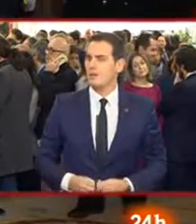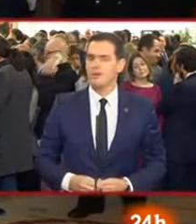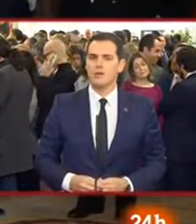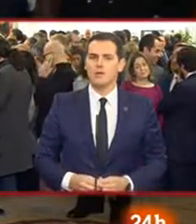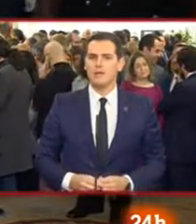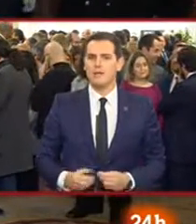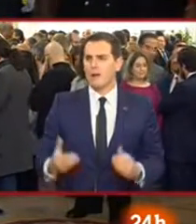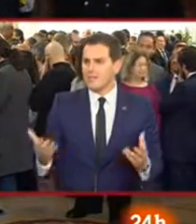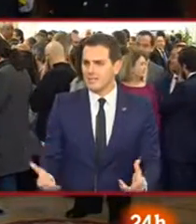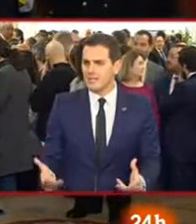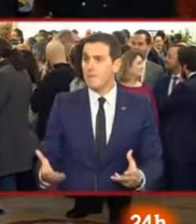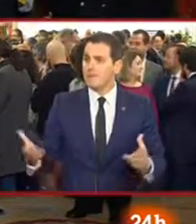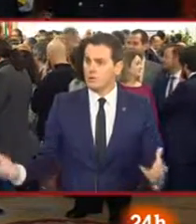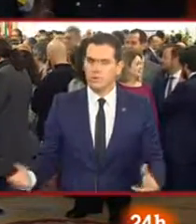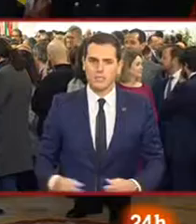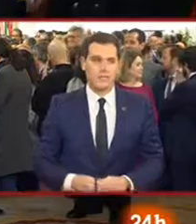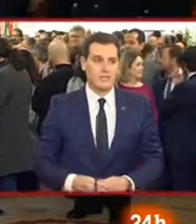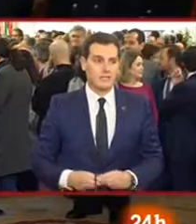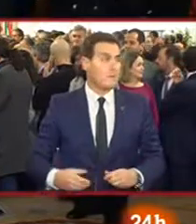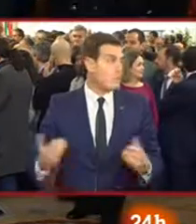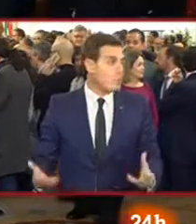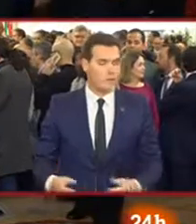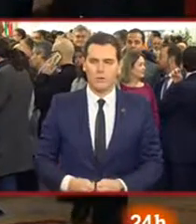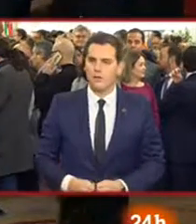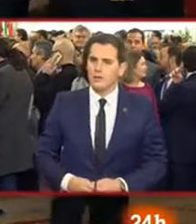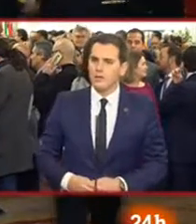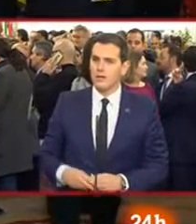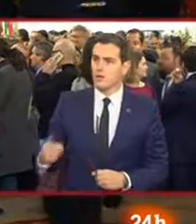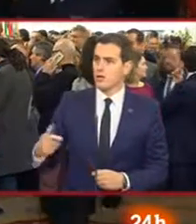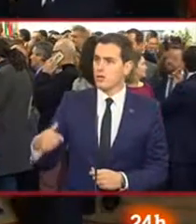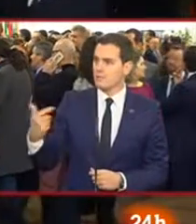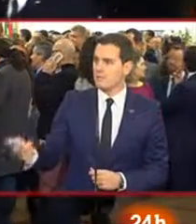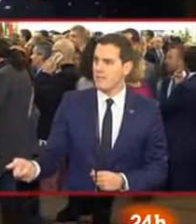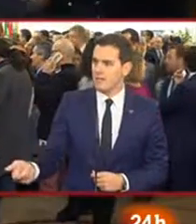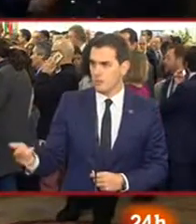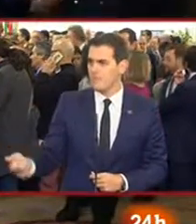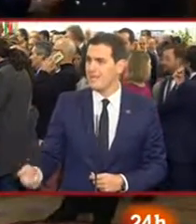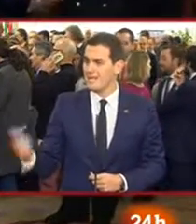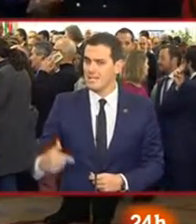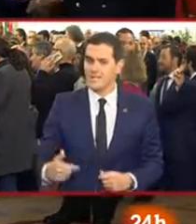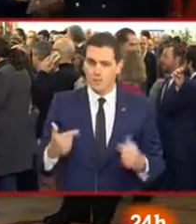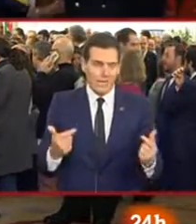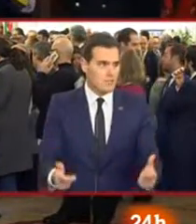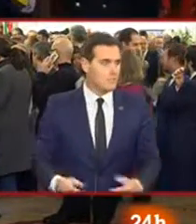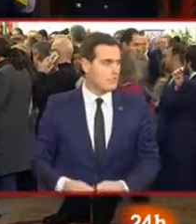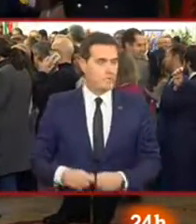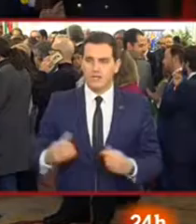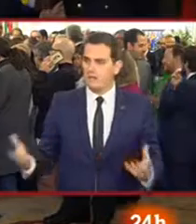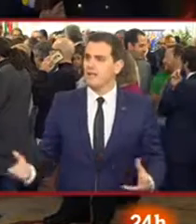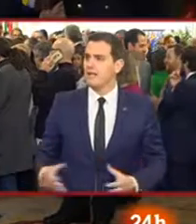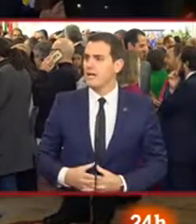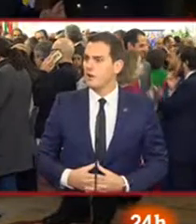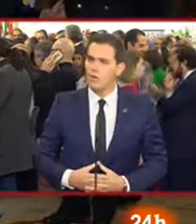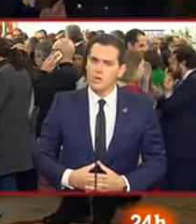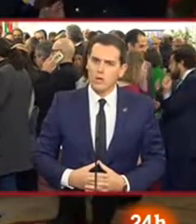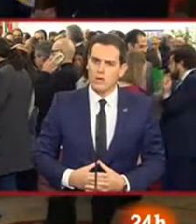aquí en la mano, de ver a una presidenta para todos los catalanes, ver un gobierno que no solo no respete las leyes, no se salte las leyes, sino que las respete y